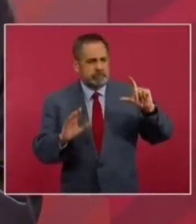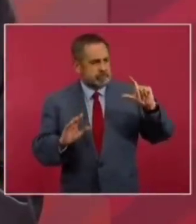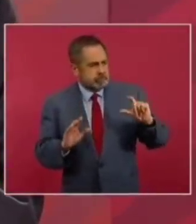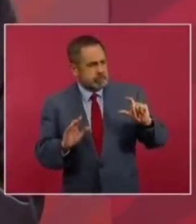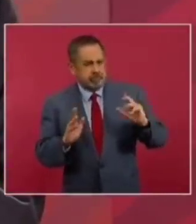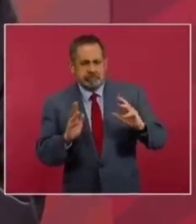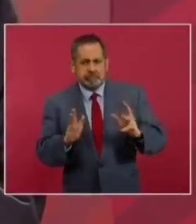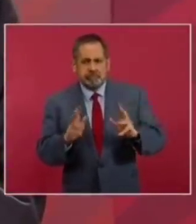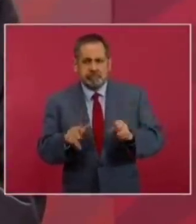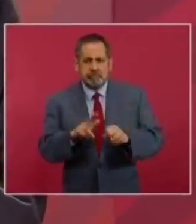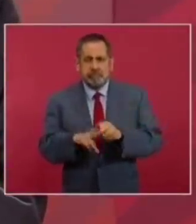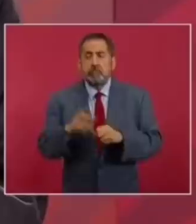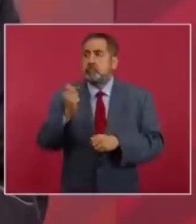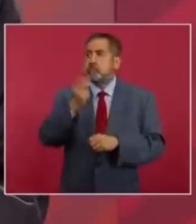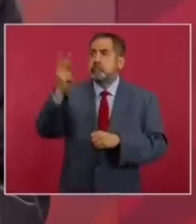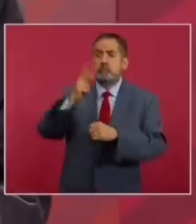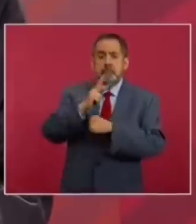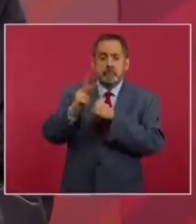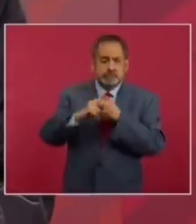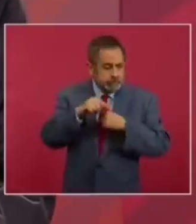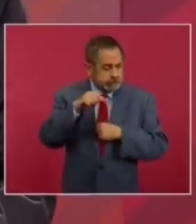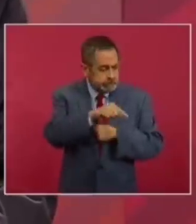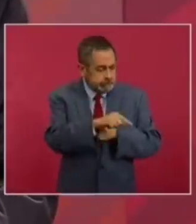está creciendo la inversión extranjera,